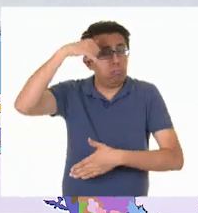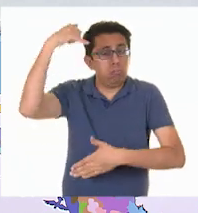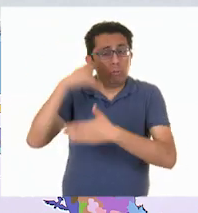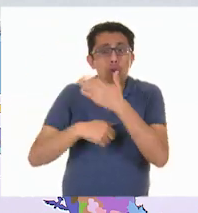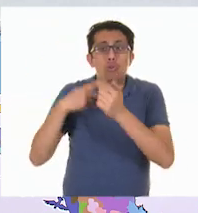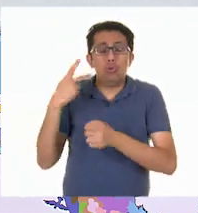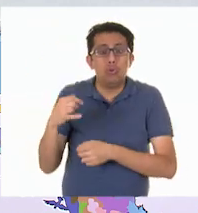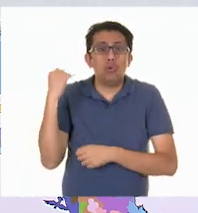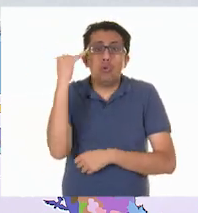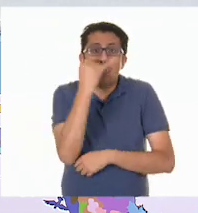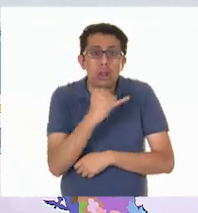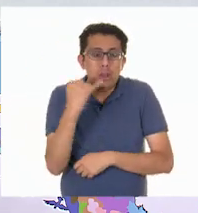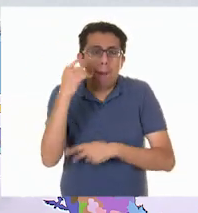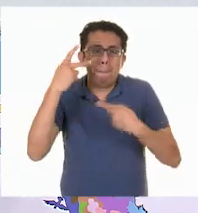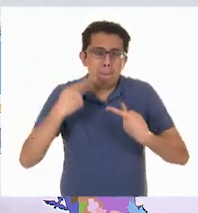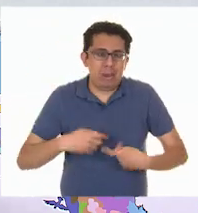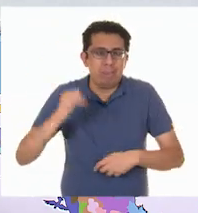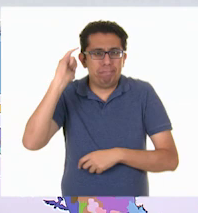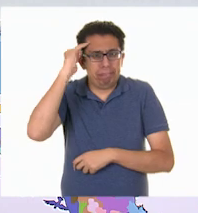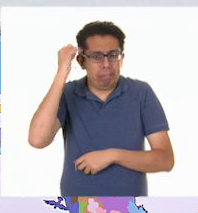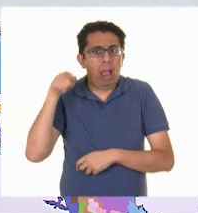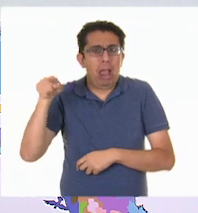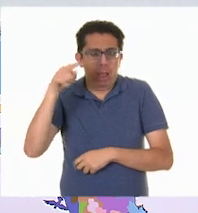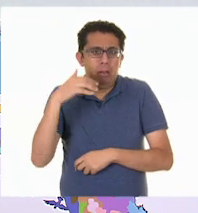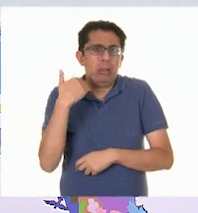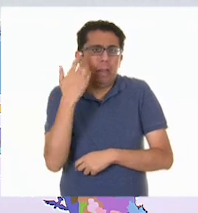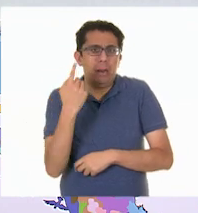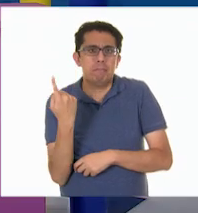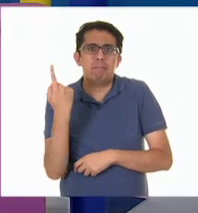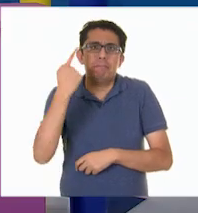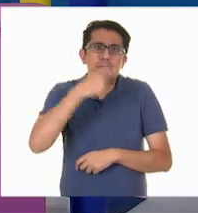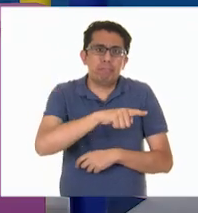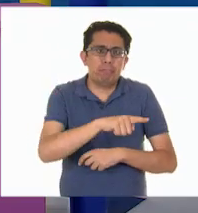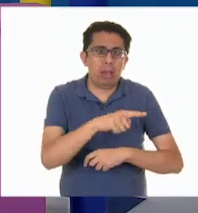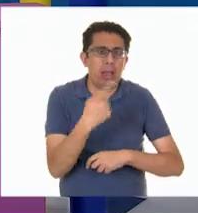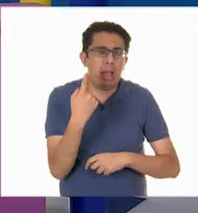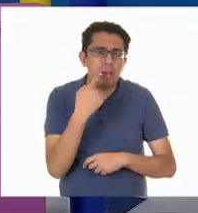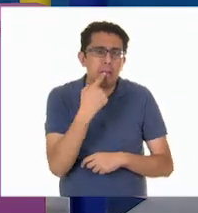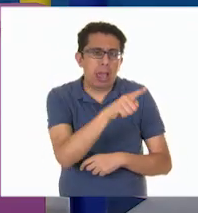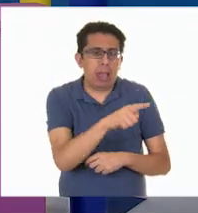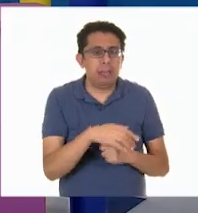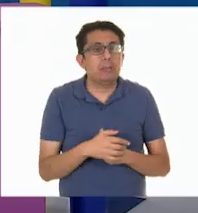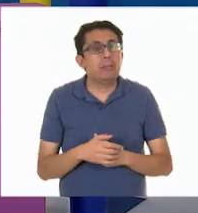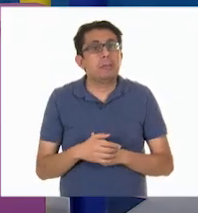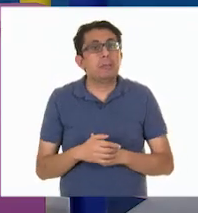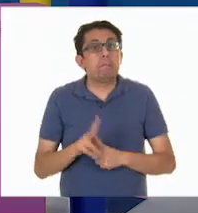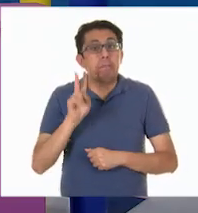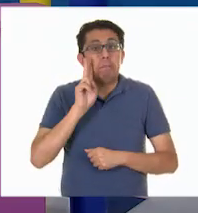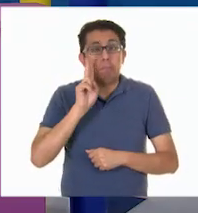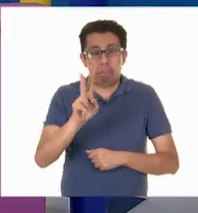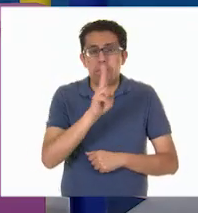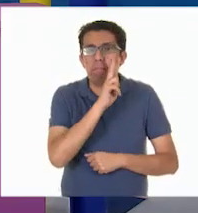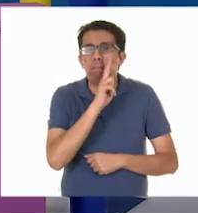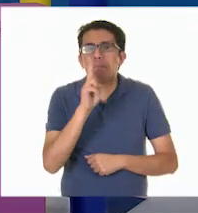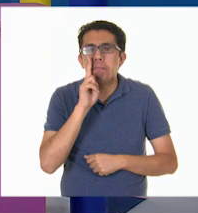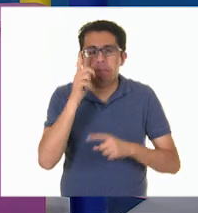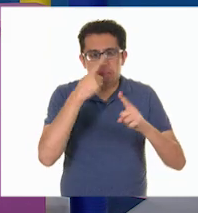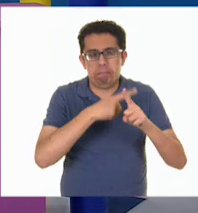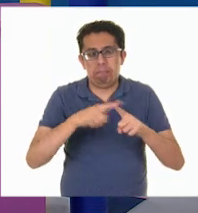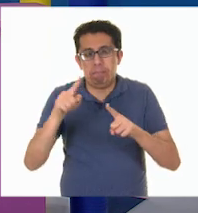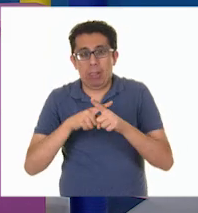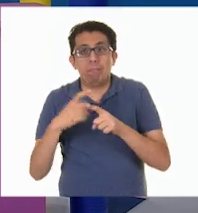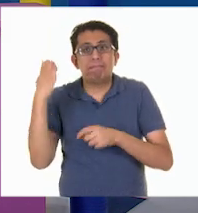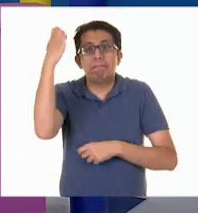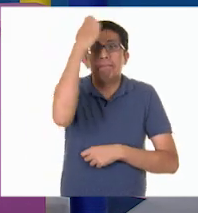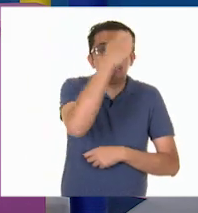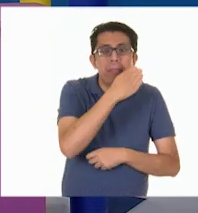personas indígenas que deseen interponer una queja. Vamos a ver algunas noticias para analizar la aplicación justa o